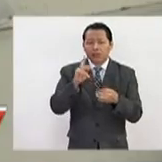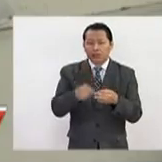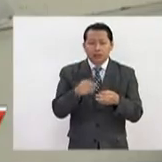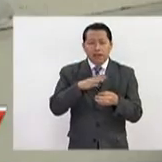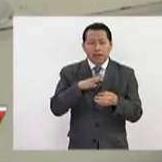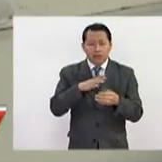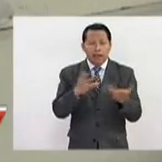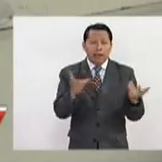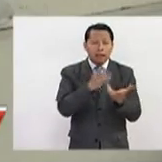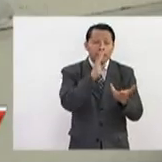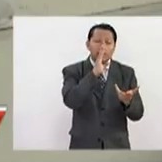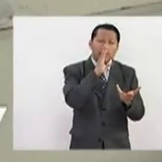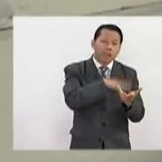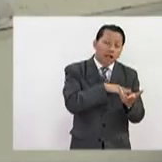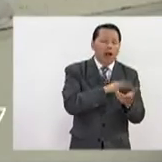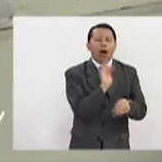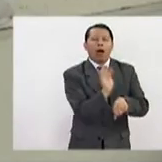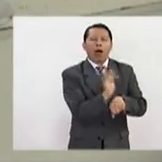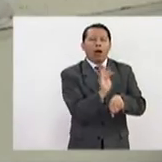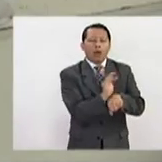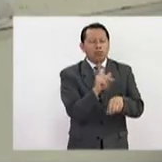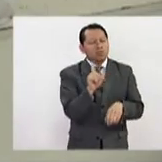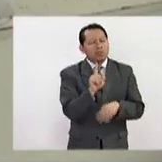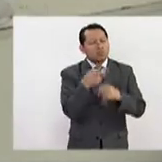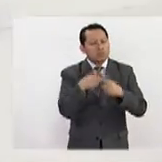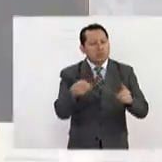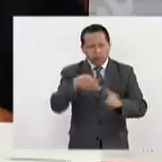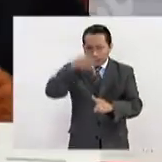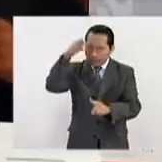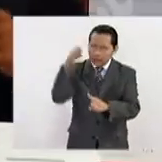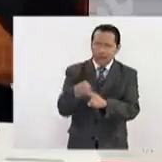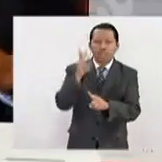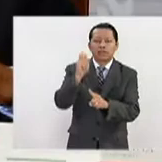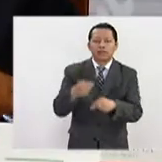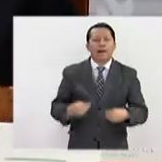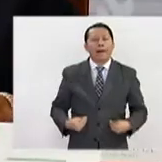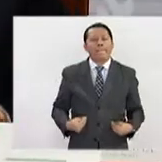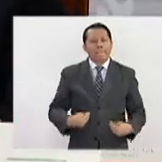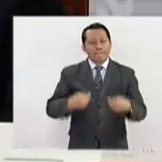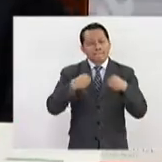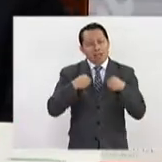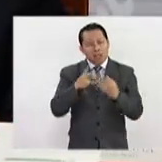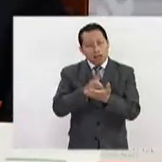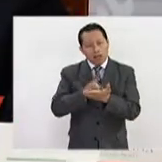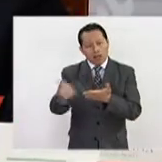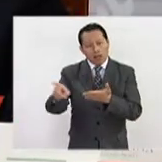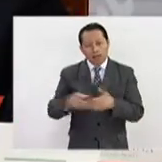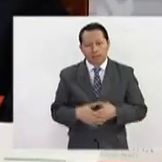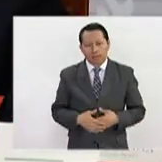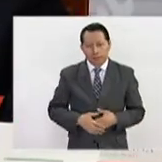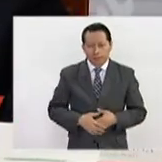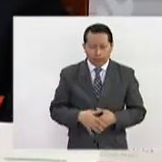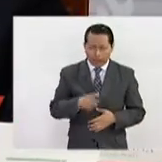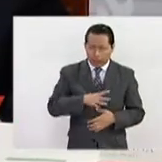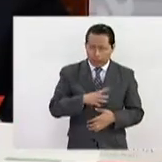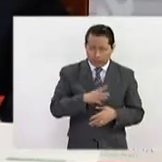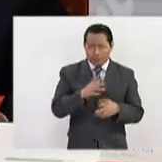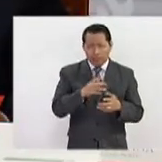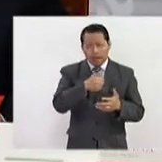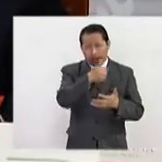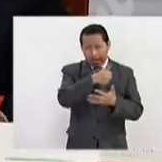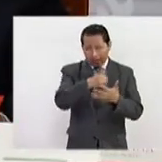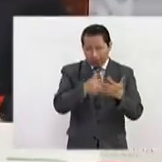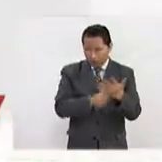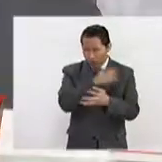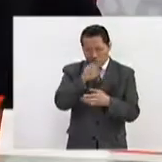delitos, sino defender el derecho fundamental a la vida. Estamos dando puntual seguimiento a cada uno de estos